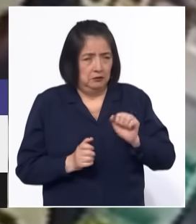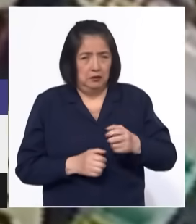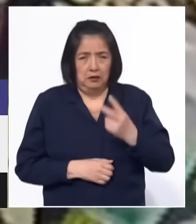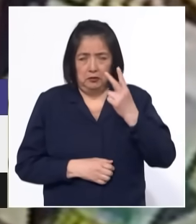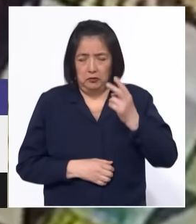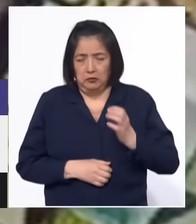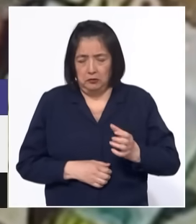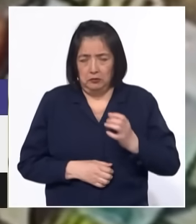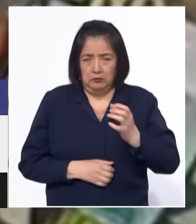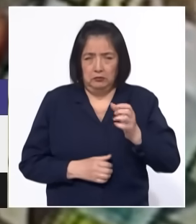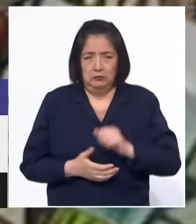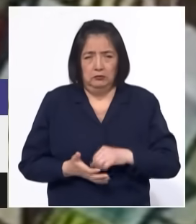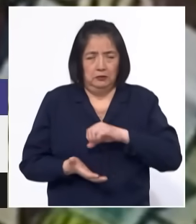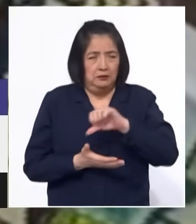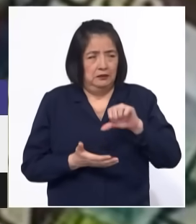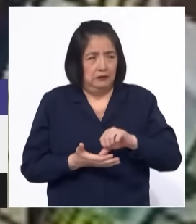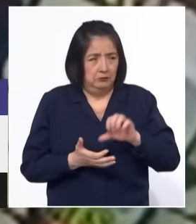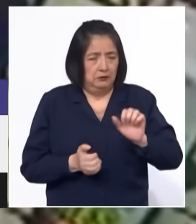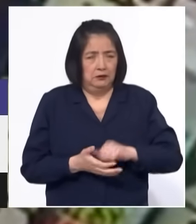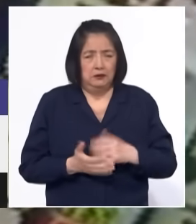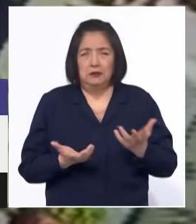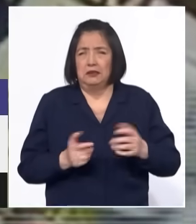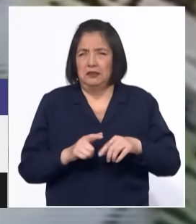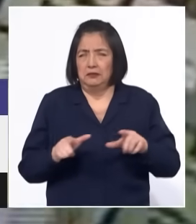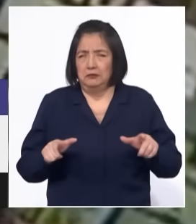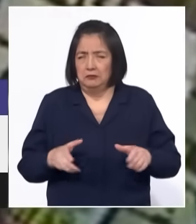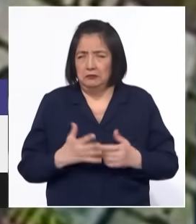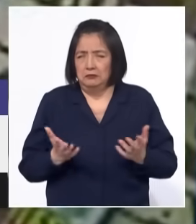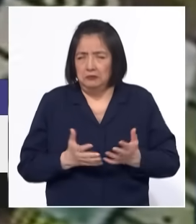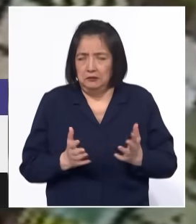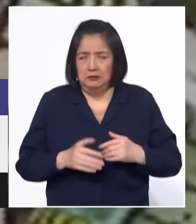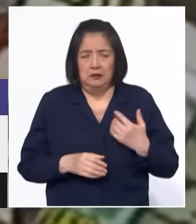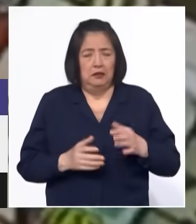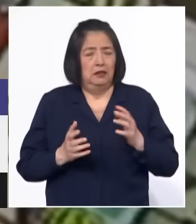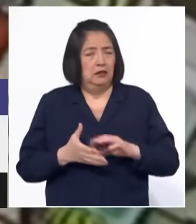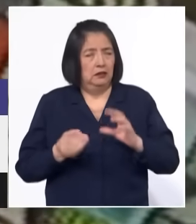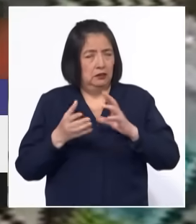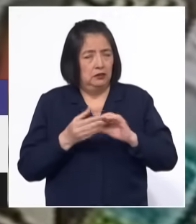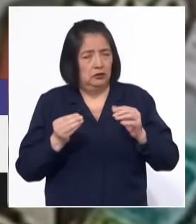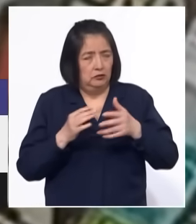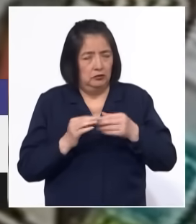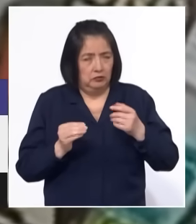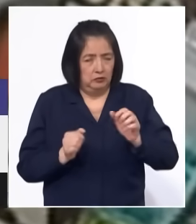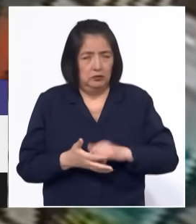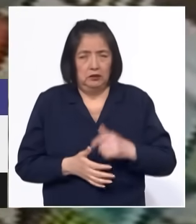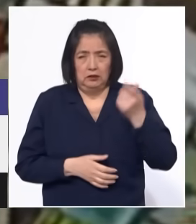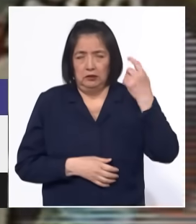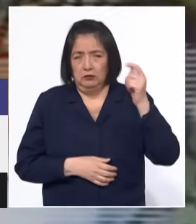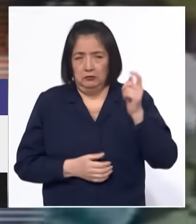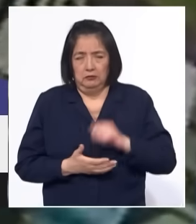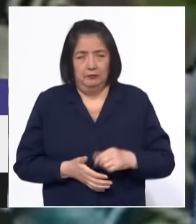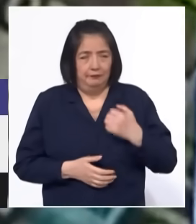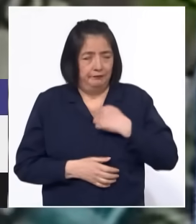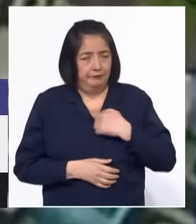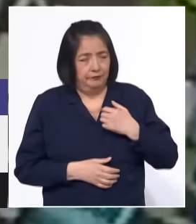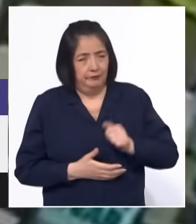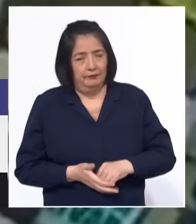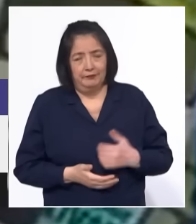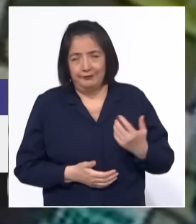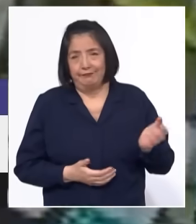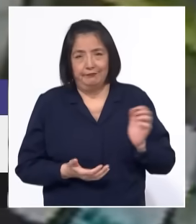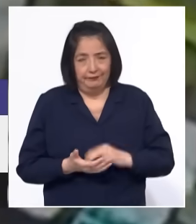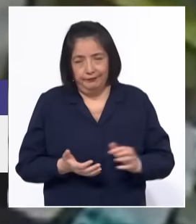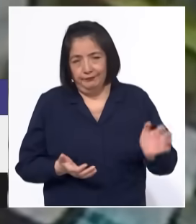dos cuadras de la Plaza de Armas, en la zona monumental e histórica por excelencia de Trujillo. Lamentablemente, cada vez